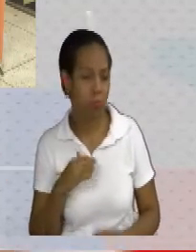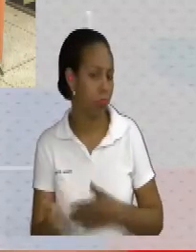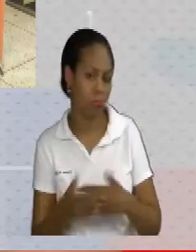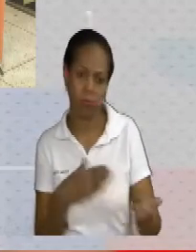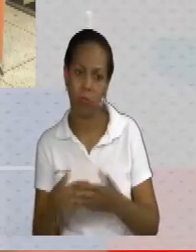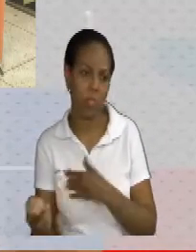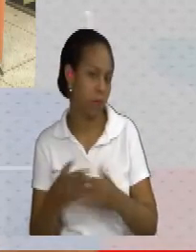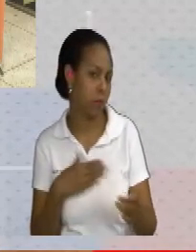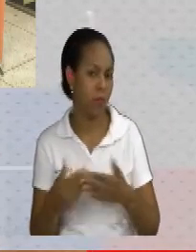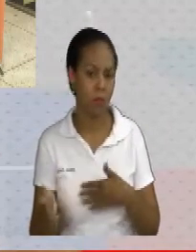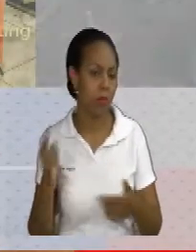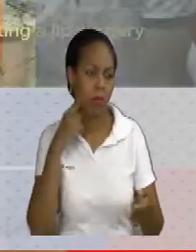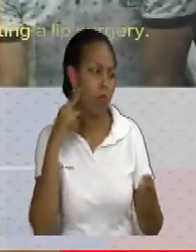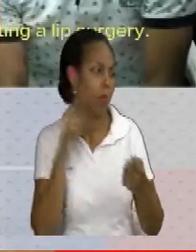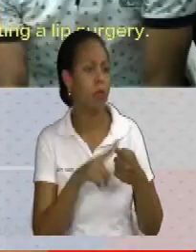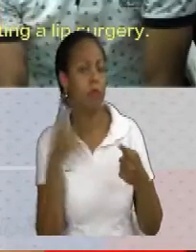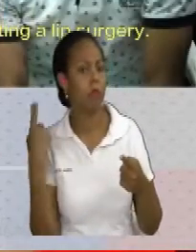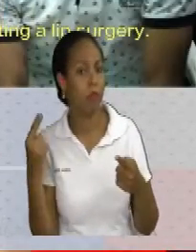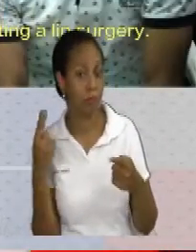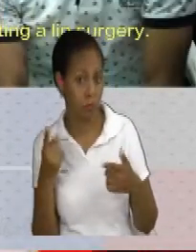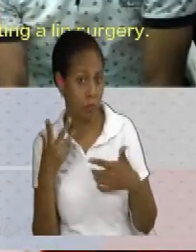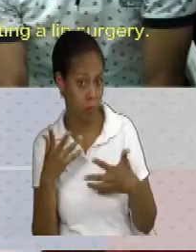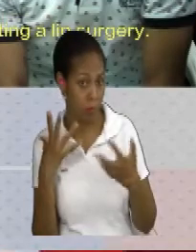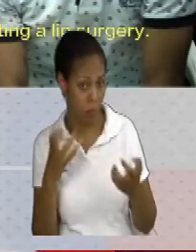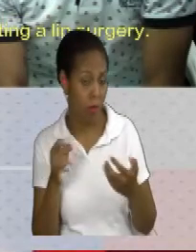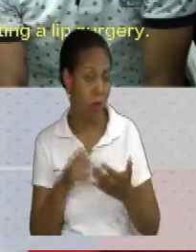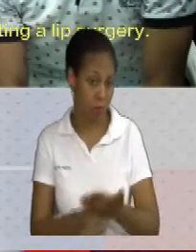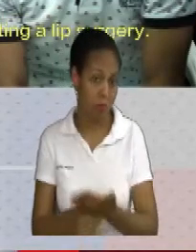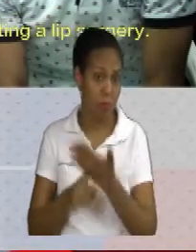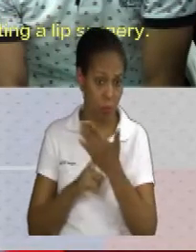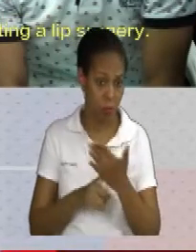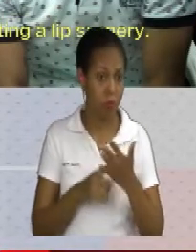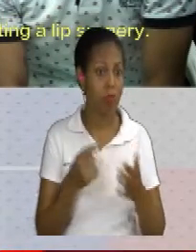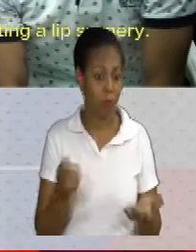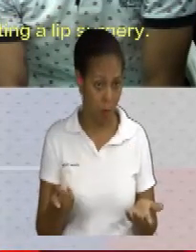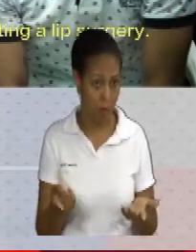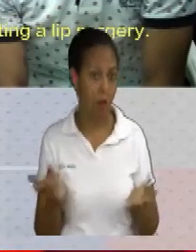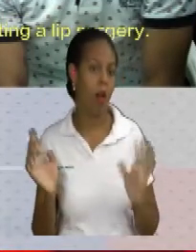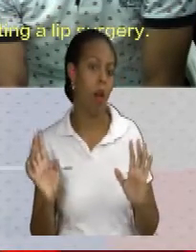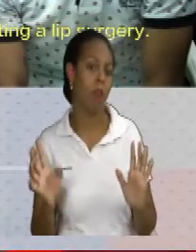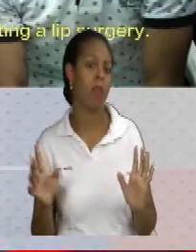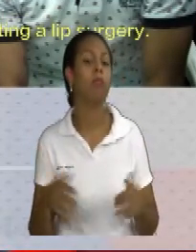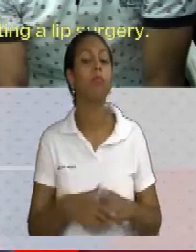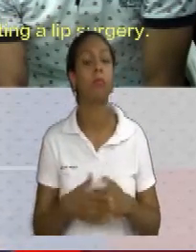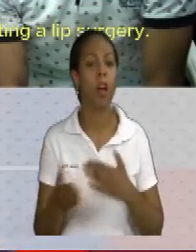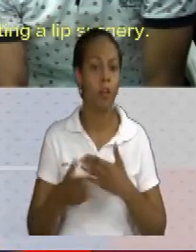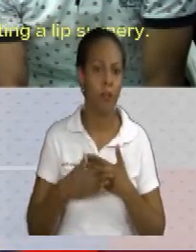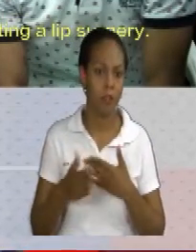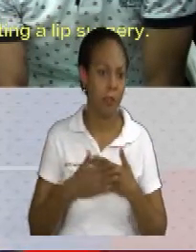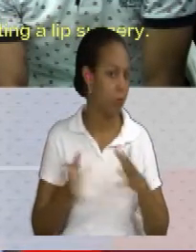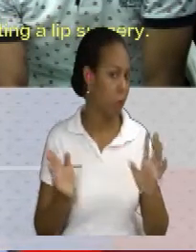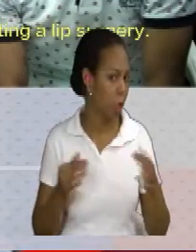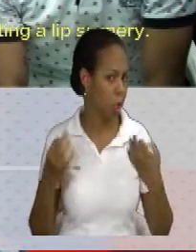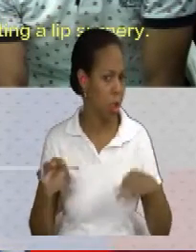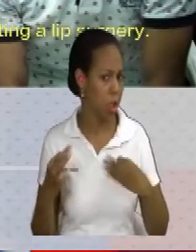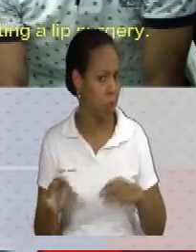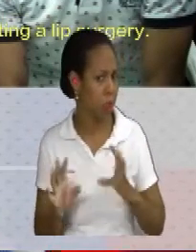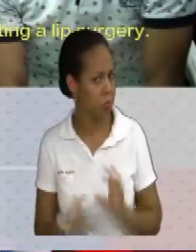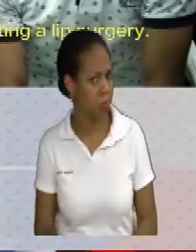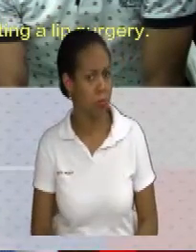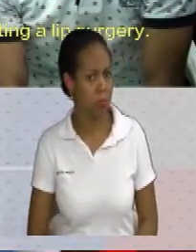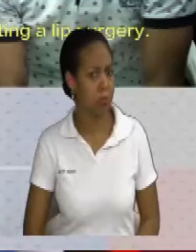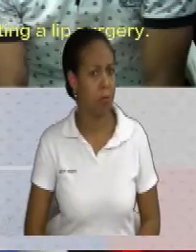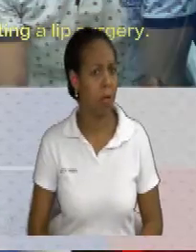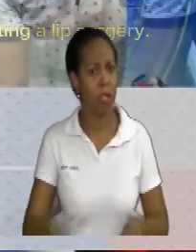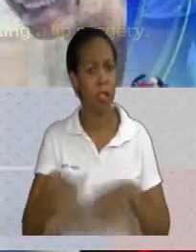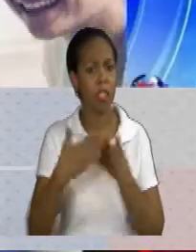que si tiene pues que nos la dé a conocer nosotros si la tiene, y básicamente esos son los requisitos, la dirección,